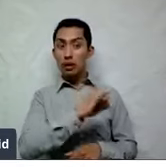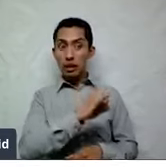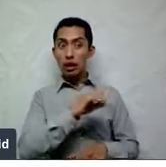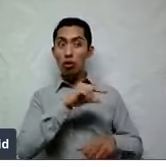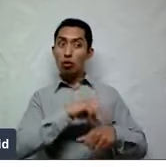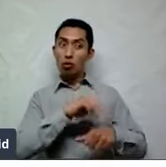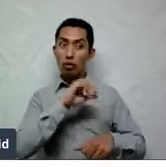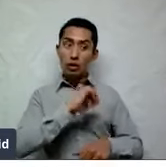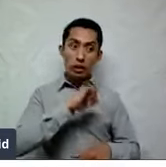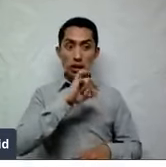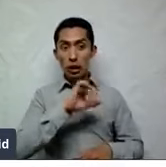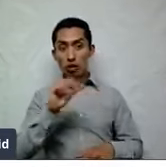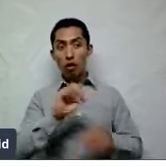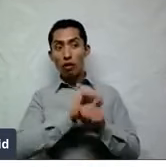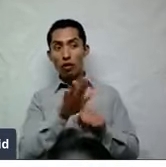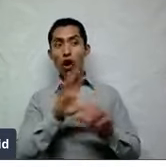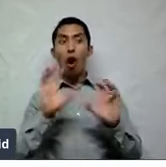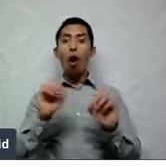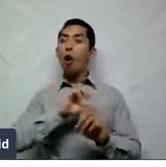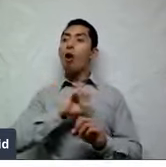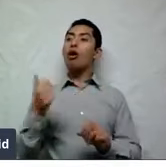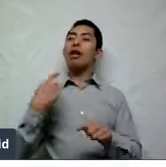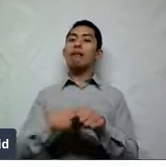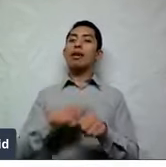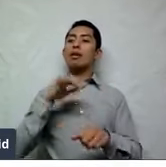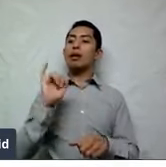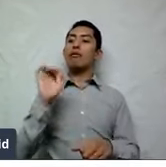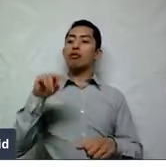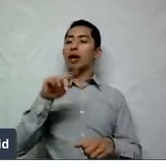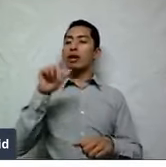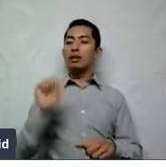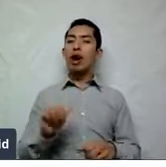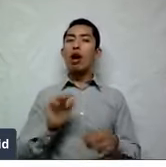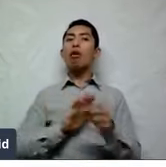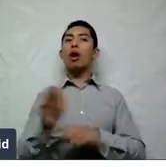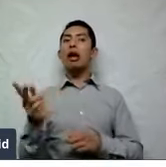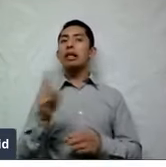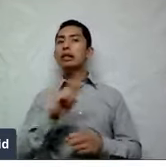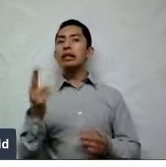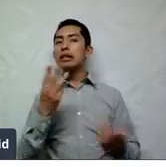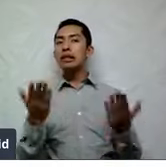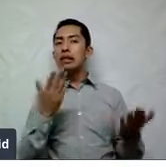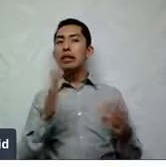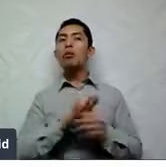COVID o tiene influenza. Entonces, aquí viene